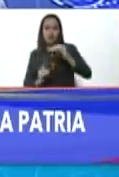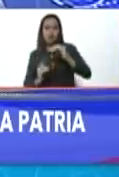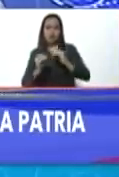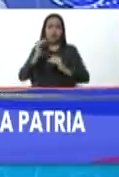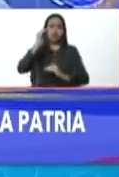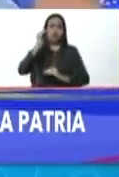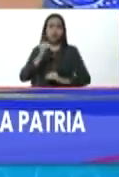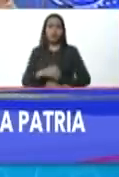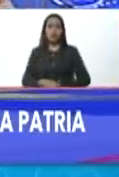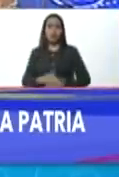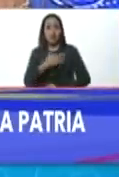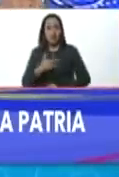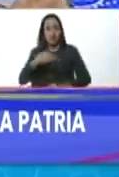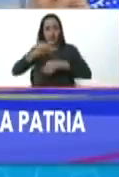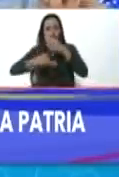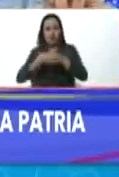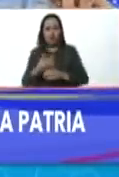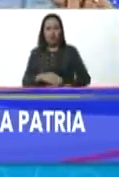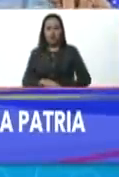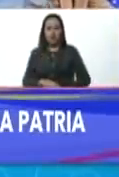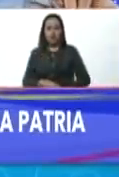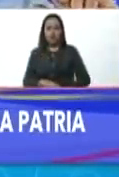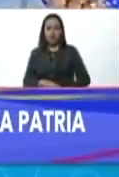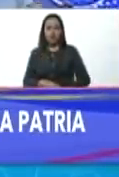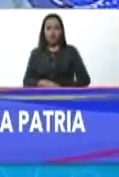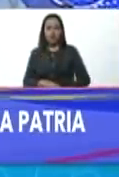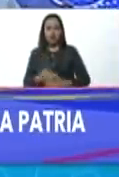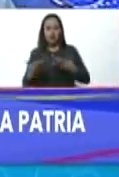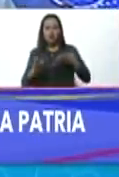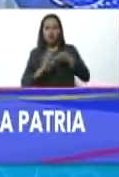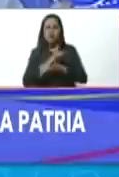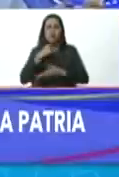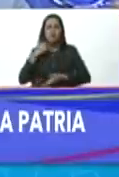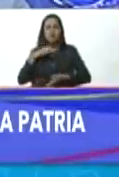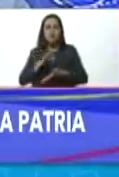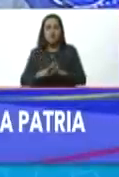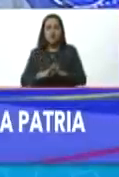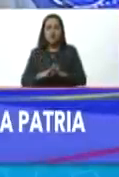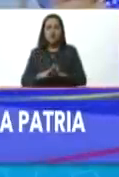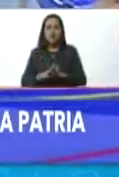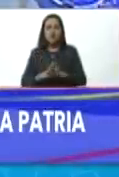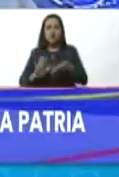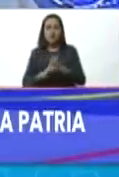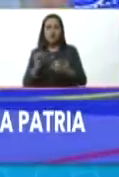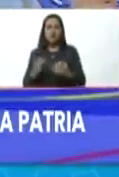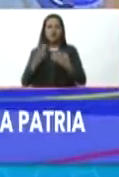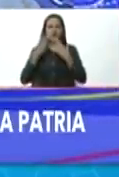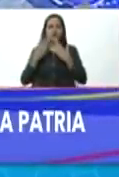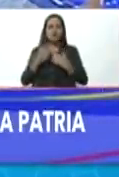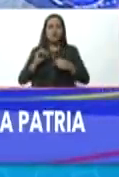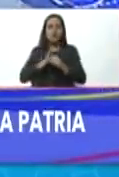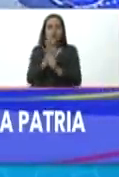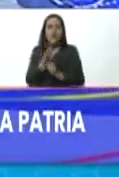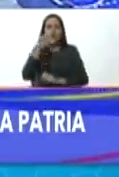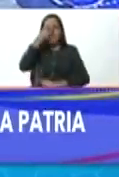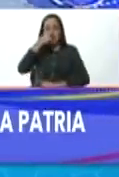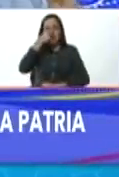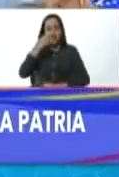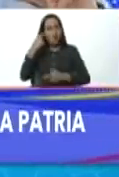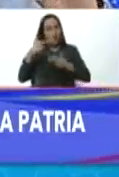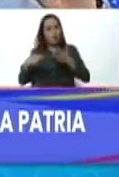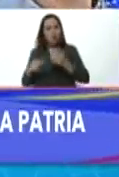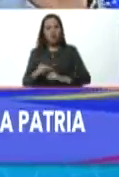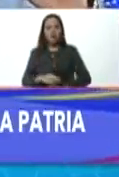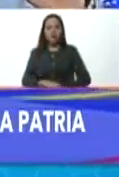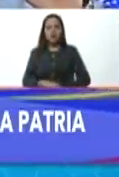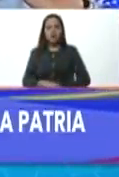Yo quisiera que le explicáramos eso. ¿Cuál es la tasa de mortalidad en virus generalizados, en gripes, etcétera, etcétera?